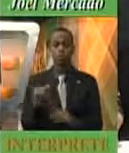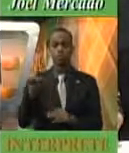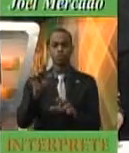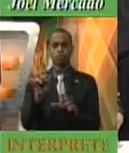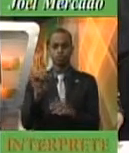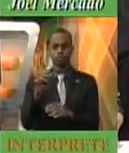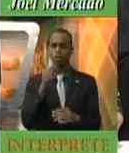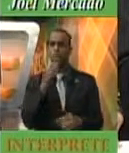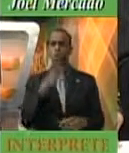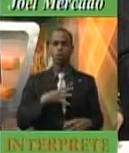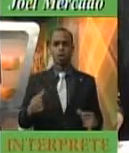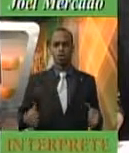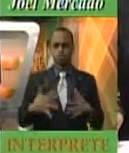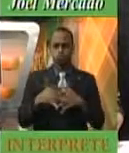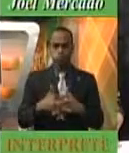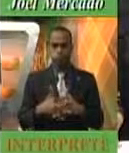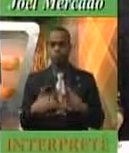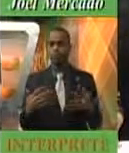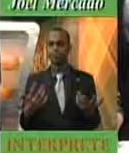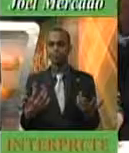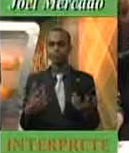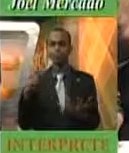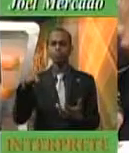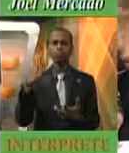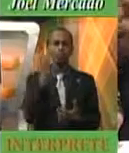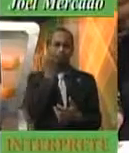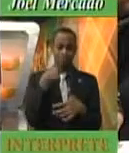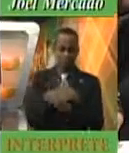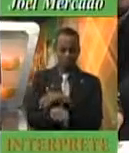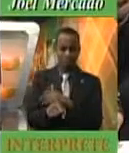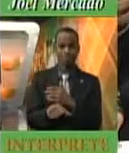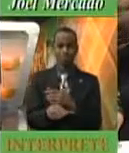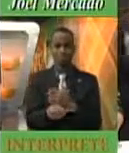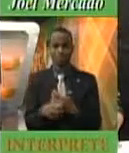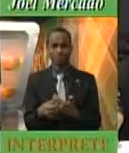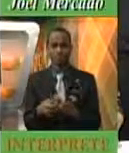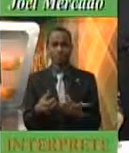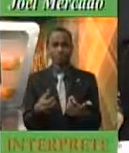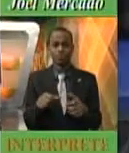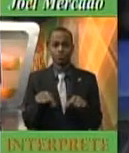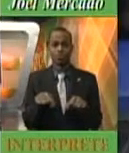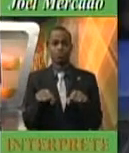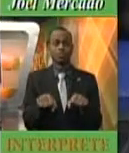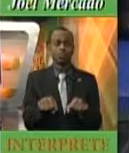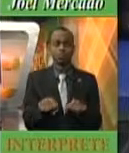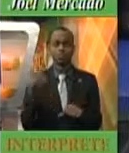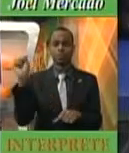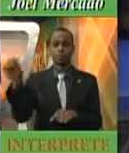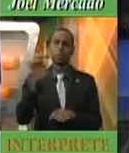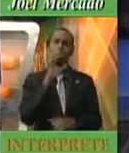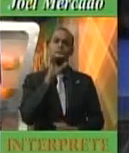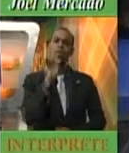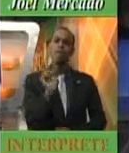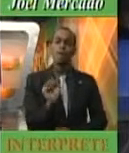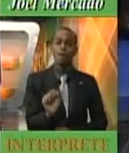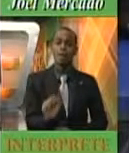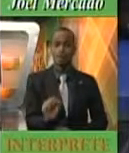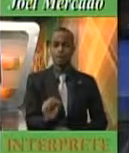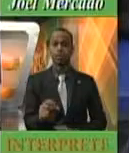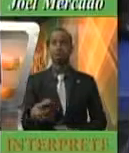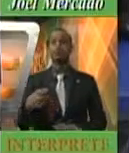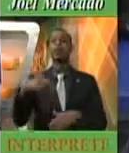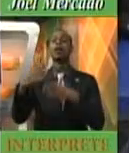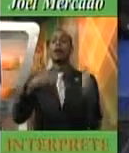entra la mujer embarazada, que ahí va la recién parida con su carrito, los envejecientes, que ahí van los envejecientes y los que